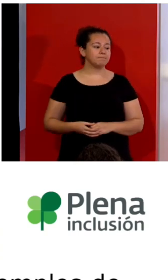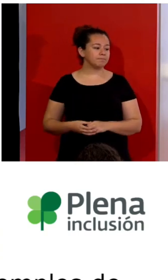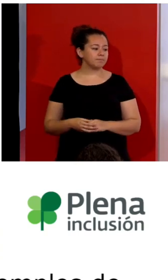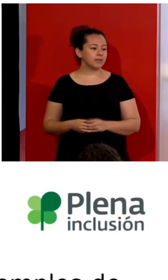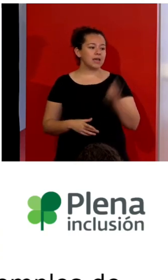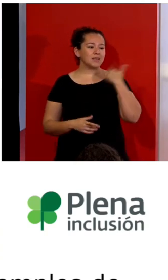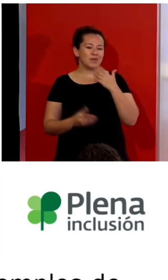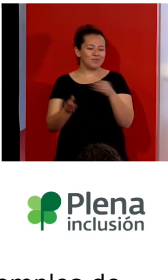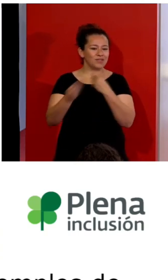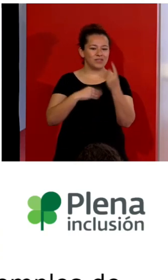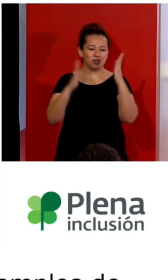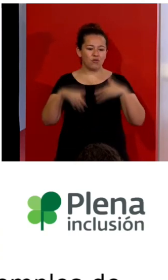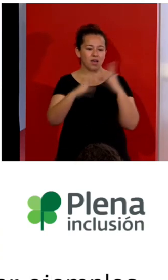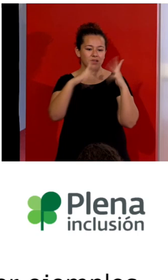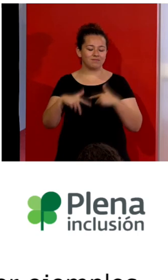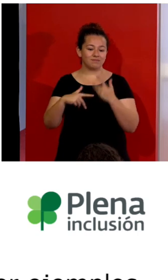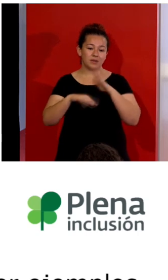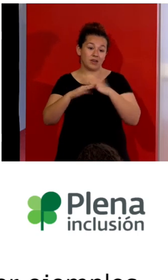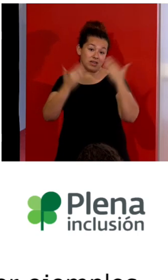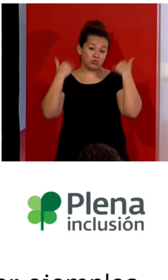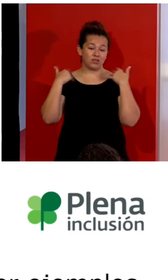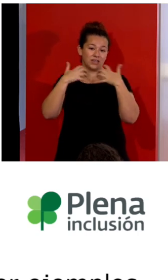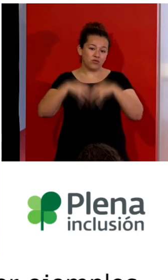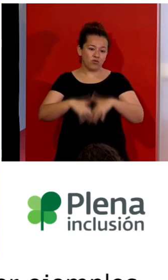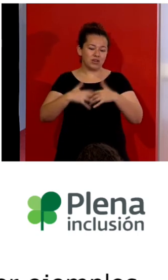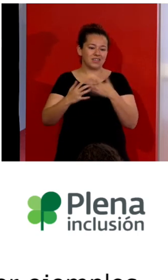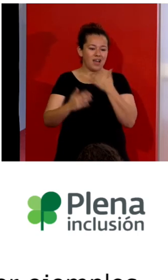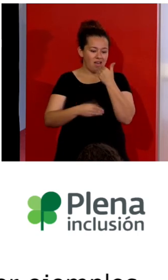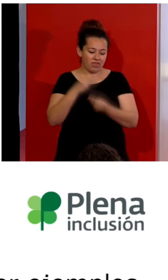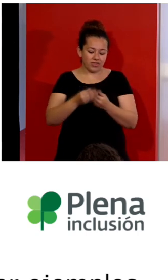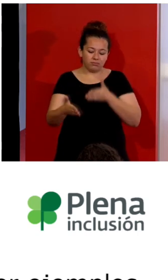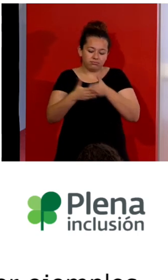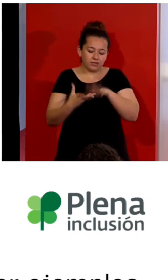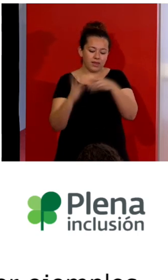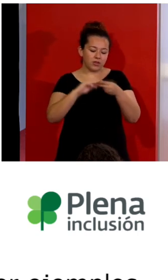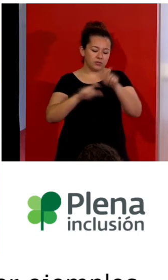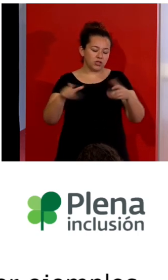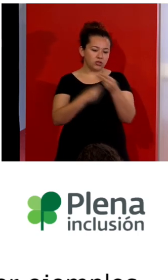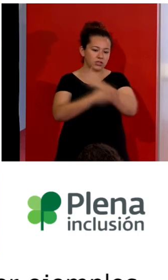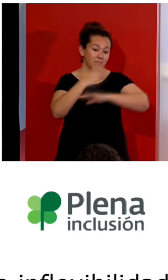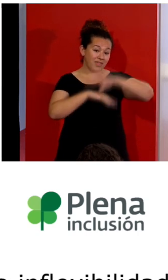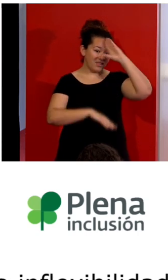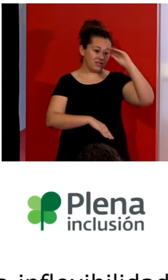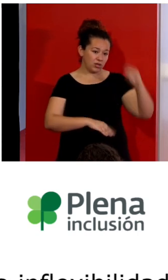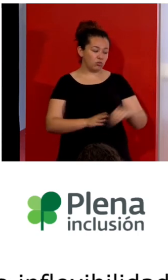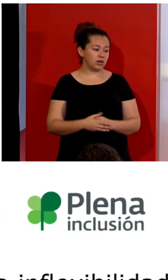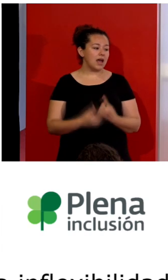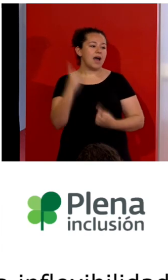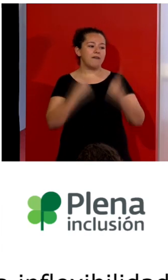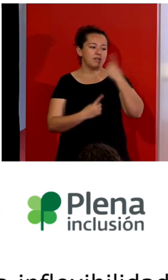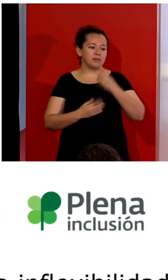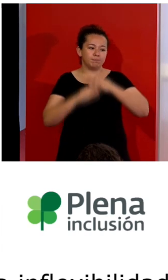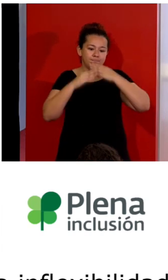una inflexibilidad de la administración y de los responsables funcionales que dificulta la adaptación de las personas con discapacidad intelectual a los puestos. A veces la